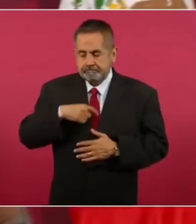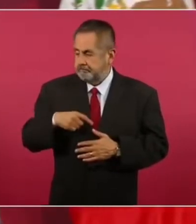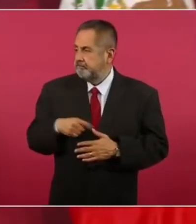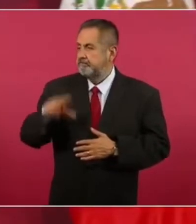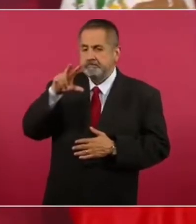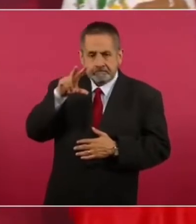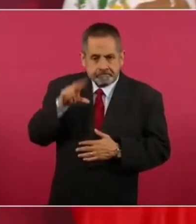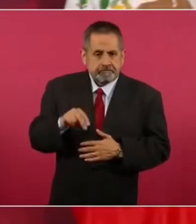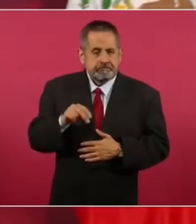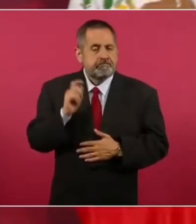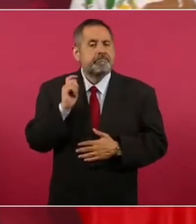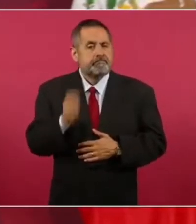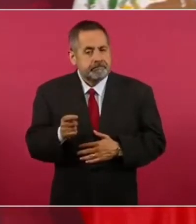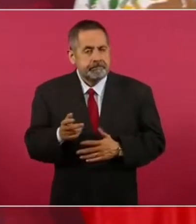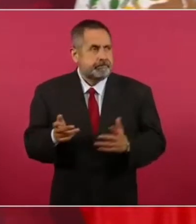a